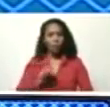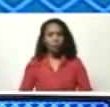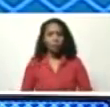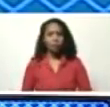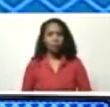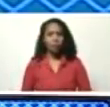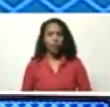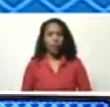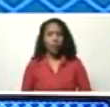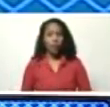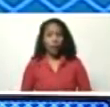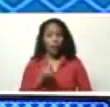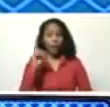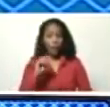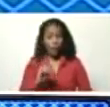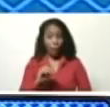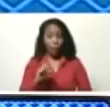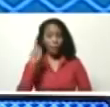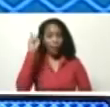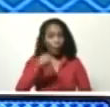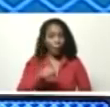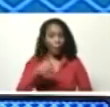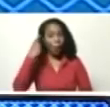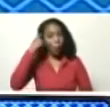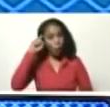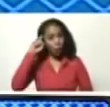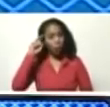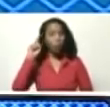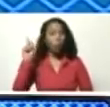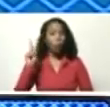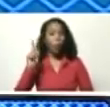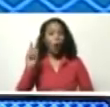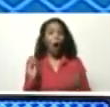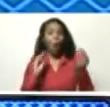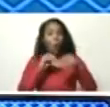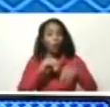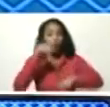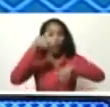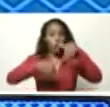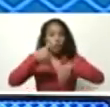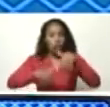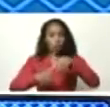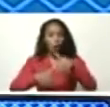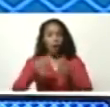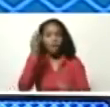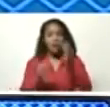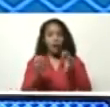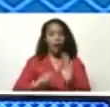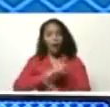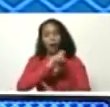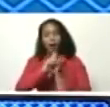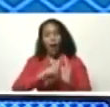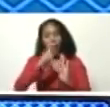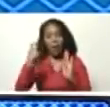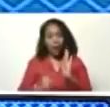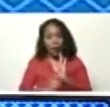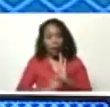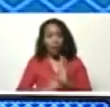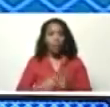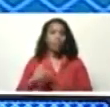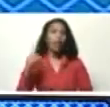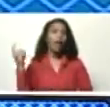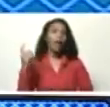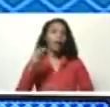Y recuerdo también haber designado por consenso en votación el Fiscal General de la República,